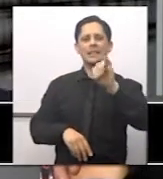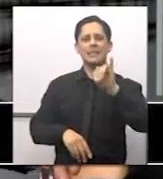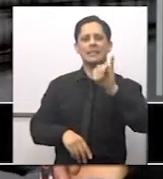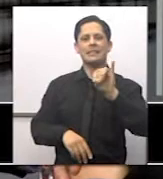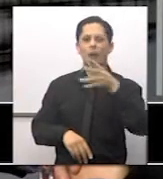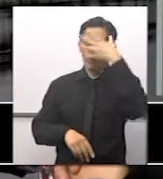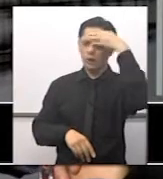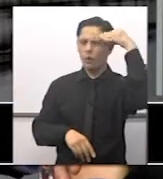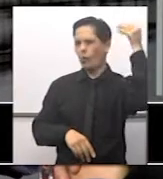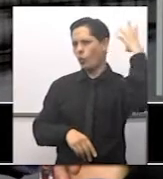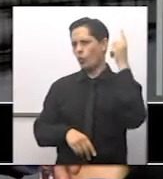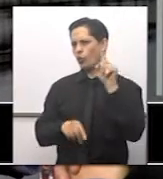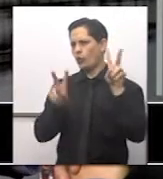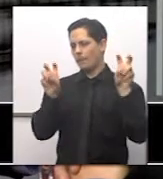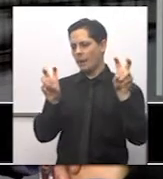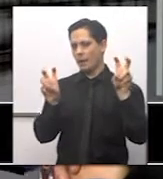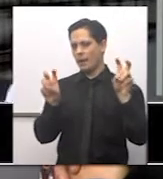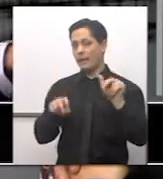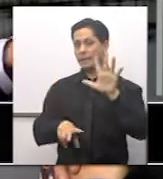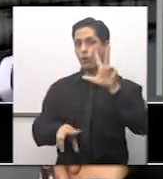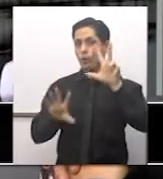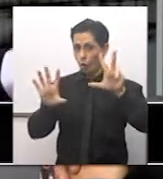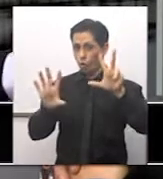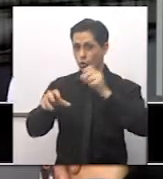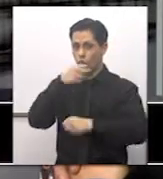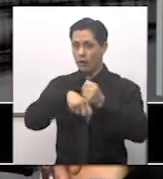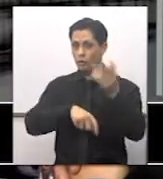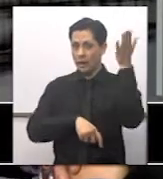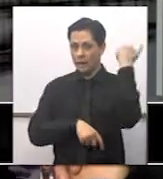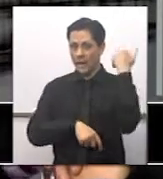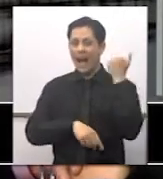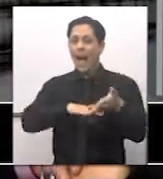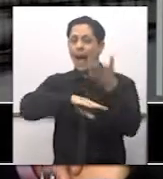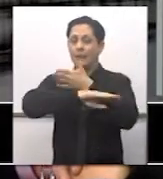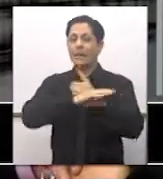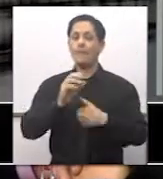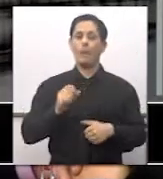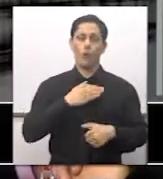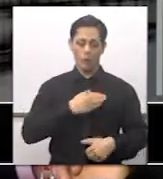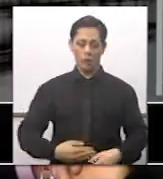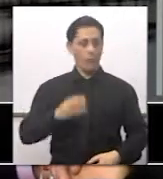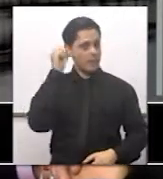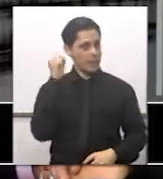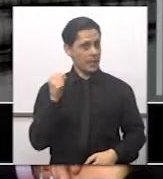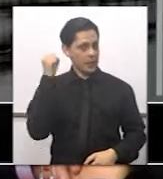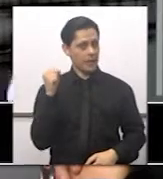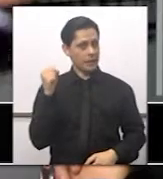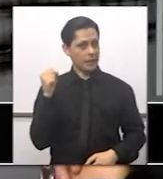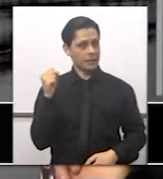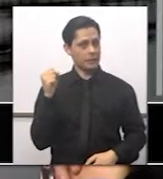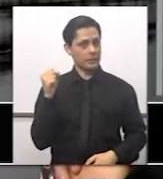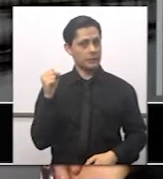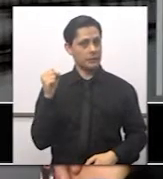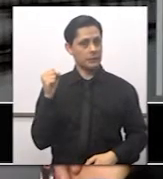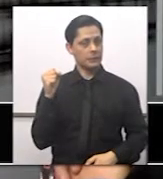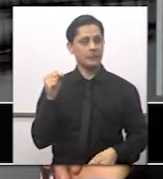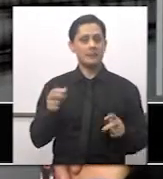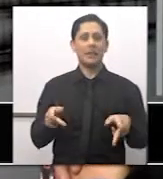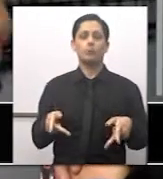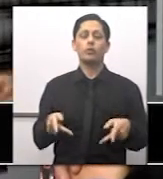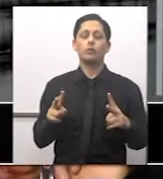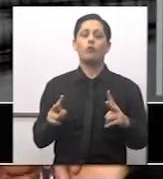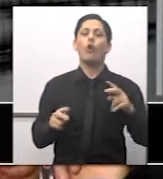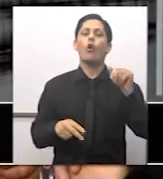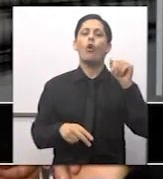antes del primer gobierno del presidente Piñera incluso, se autorizó ampliar una pequeña terraza en el hospital de